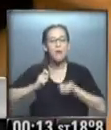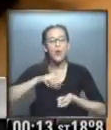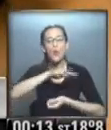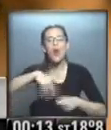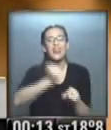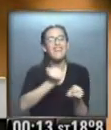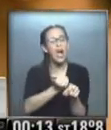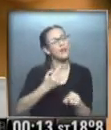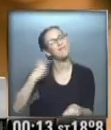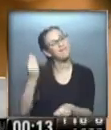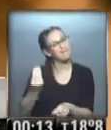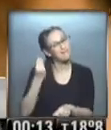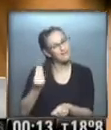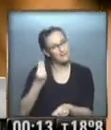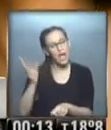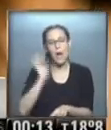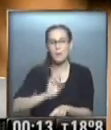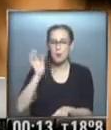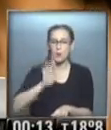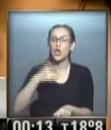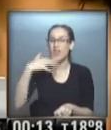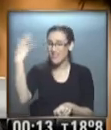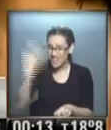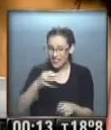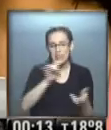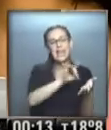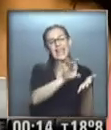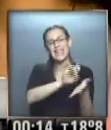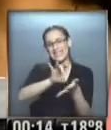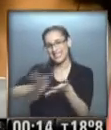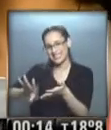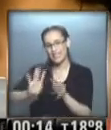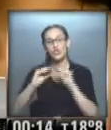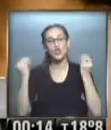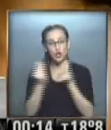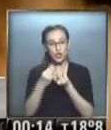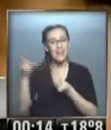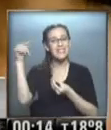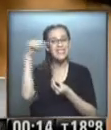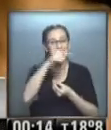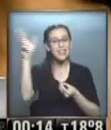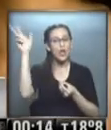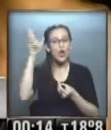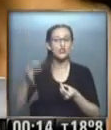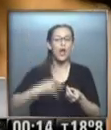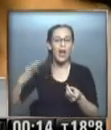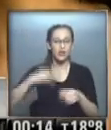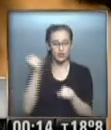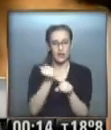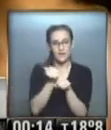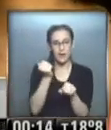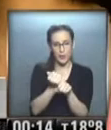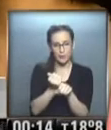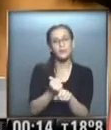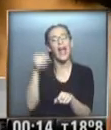lugar para capacitarnos. Nosotros hacemos, en mi particular, 8 años que trabajamos acá. Y nos quieren